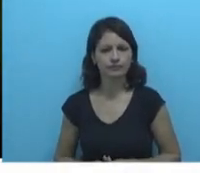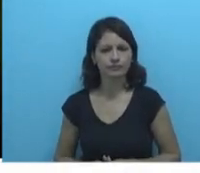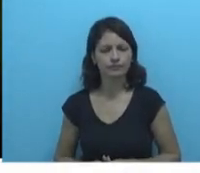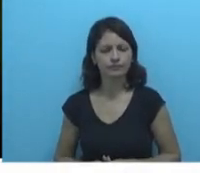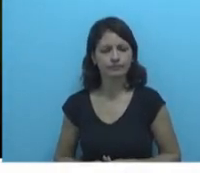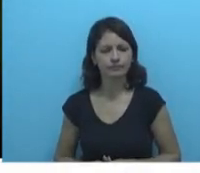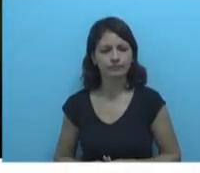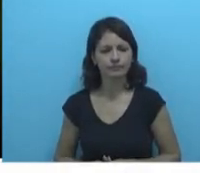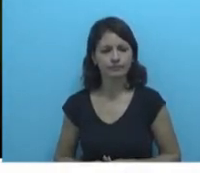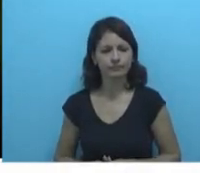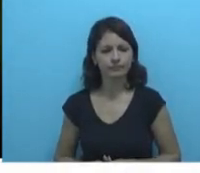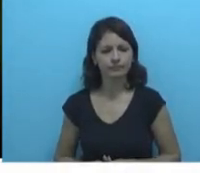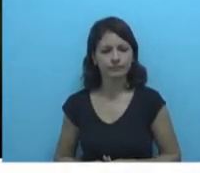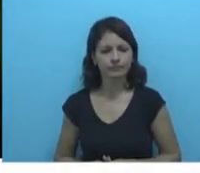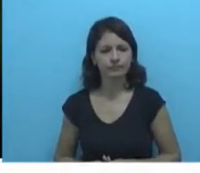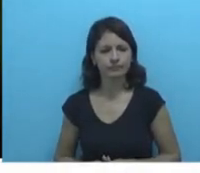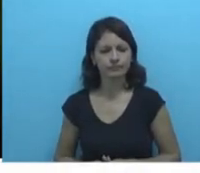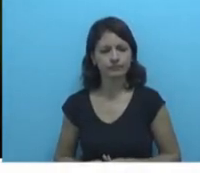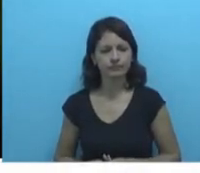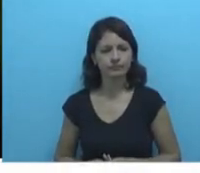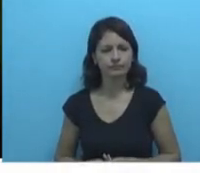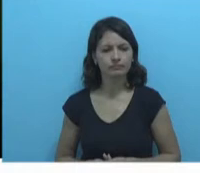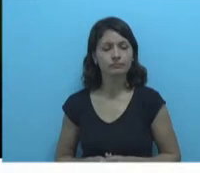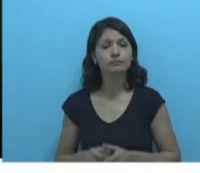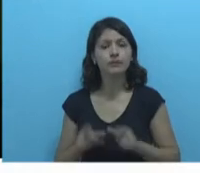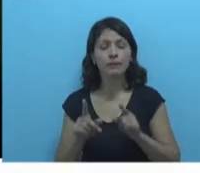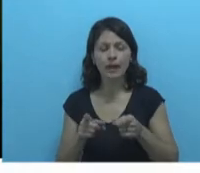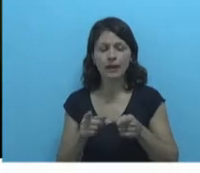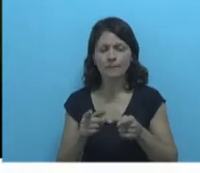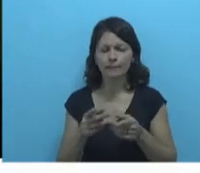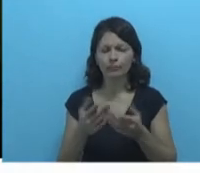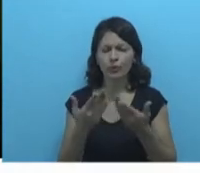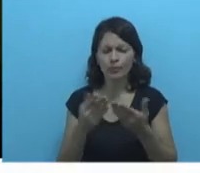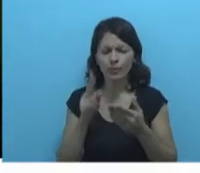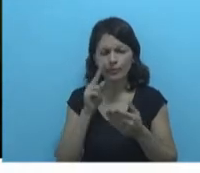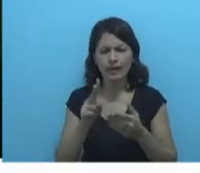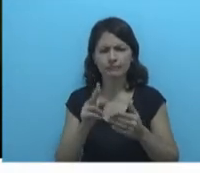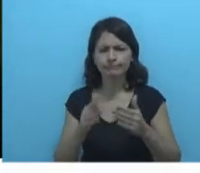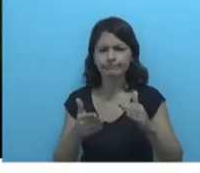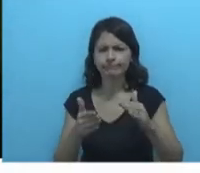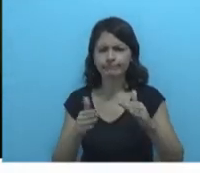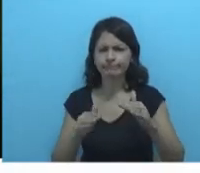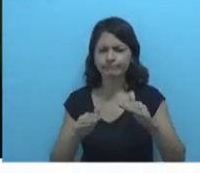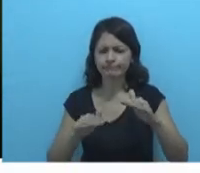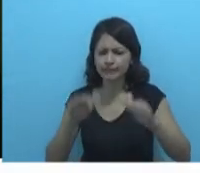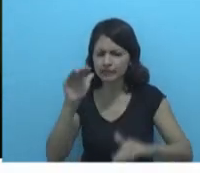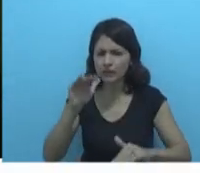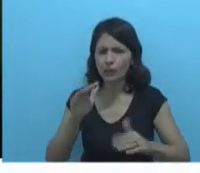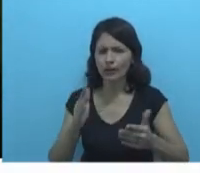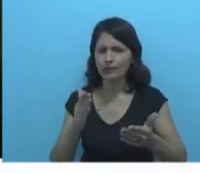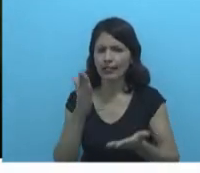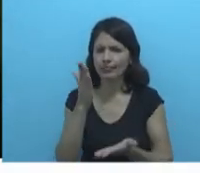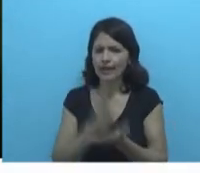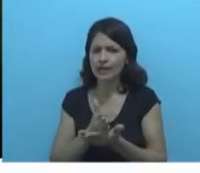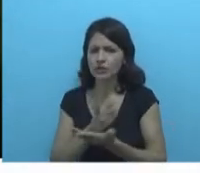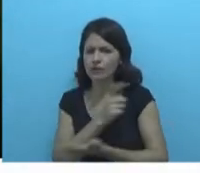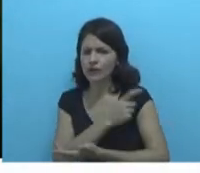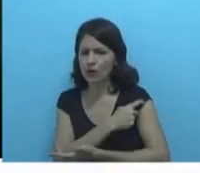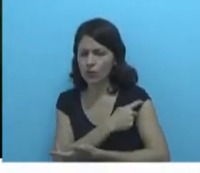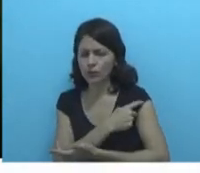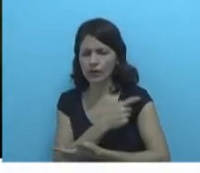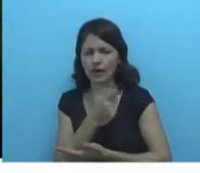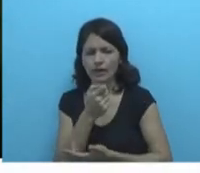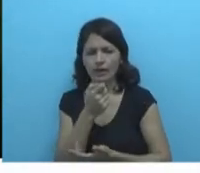desigualdad que se manifiesta en tantos ámbitos se manifiesta también en el derecho a la vacuna.